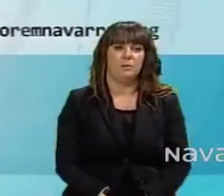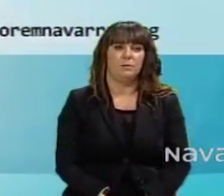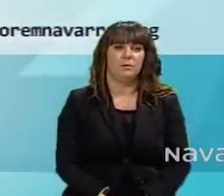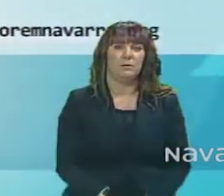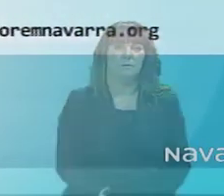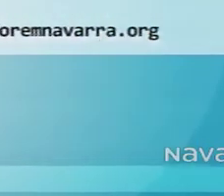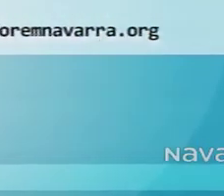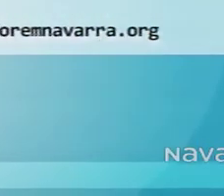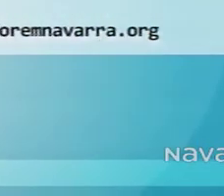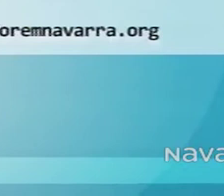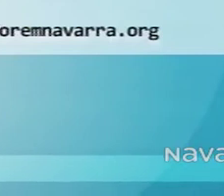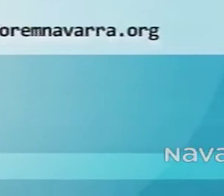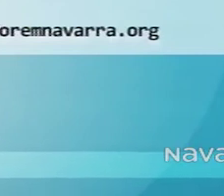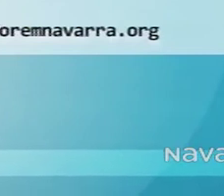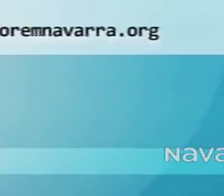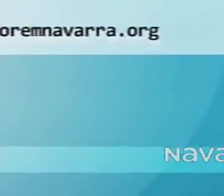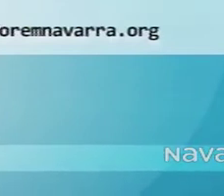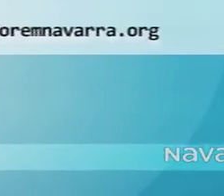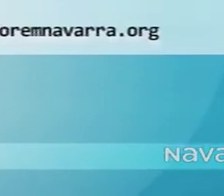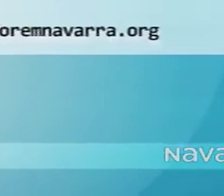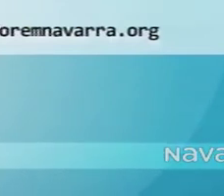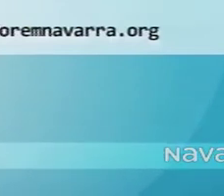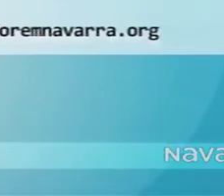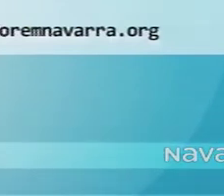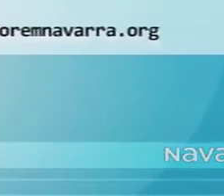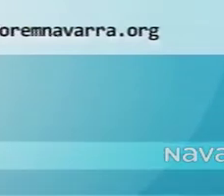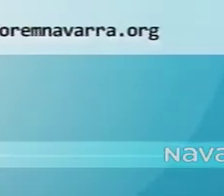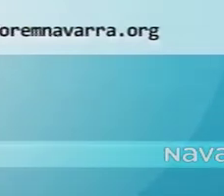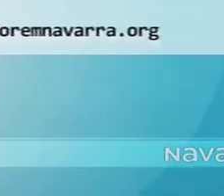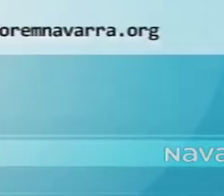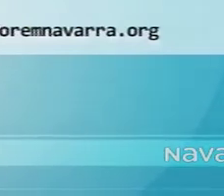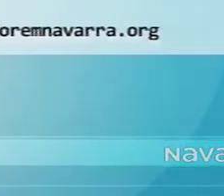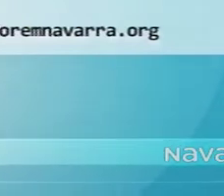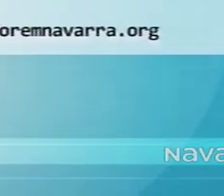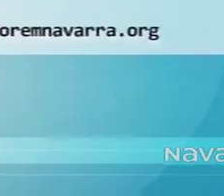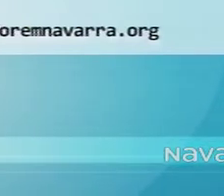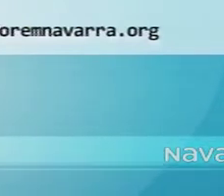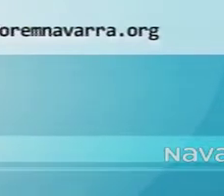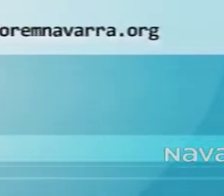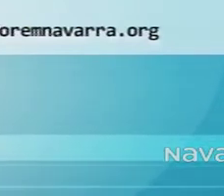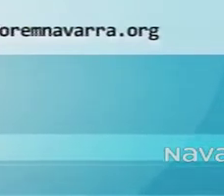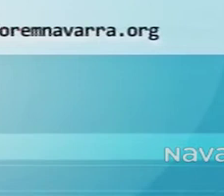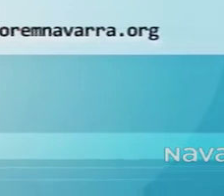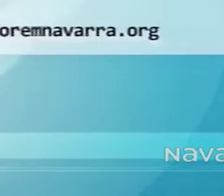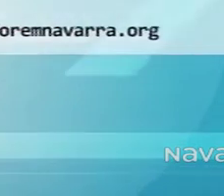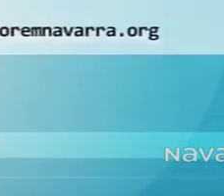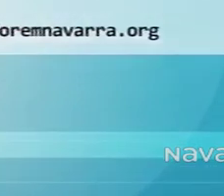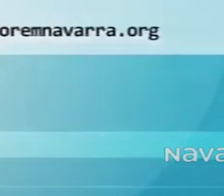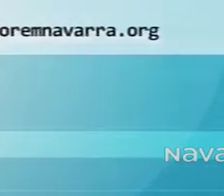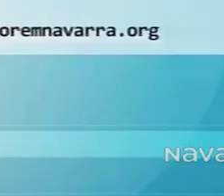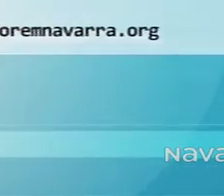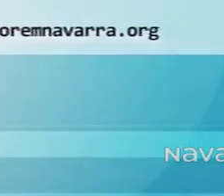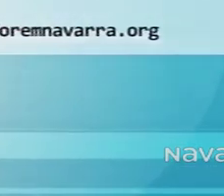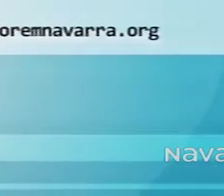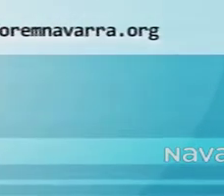En el apartado de cursos, el Servicio Navarro de Empleo tiene abierto el plazo de inscripción al taller de psicomotricidad en centros infantiles y